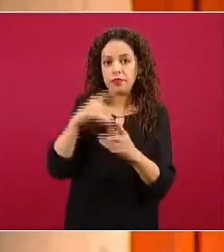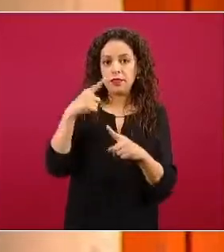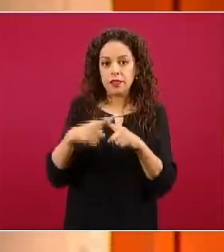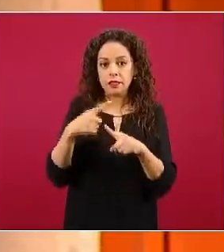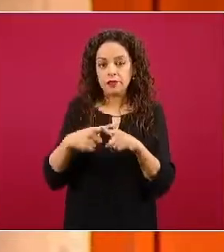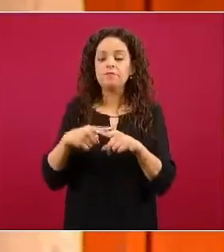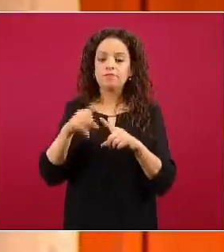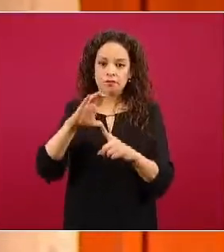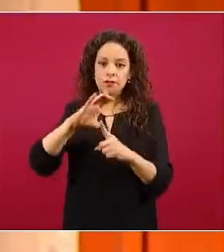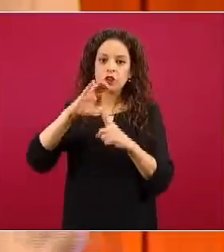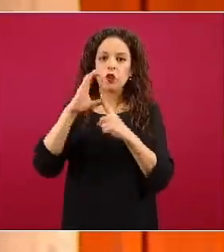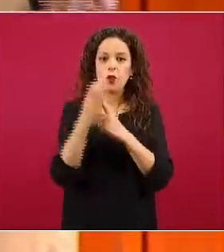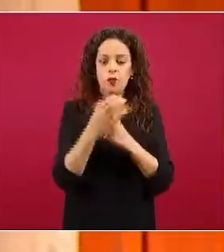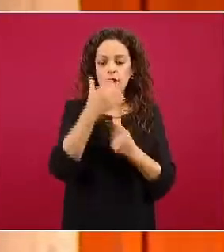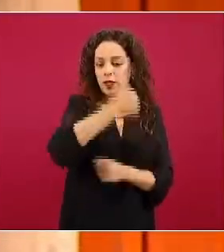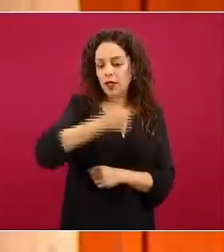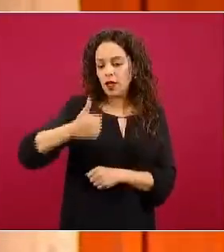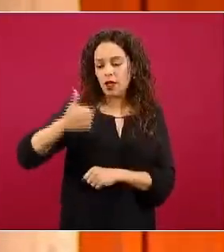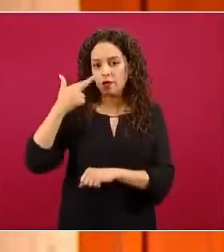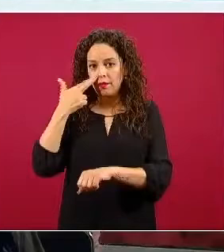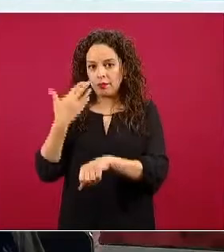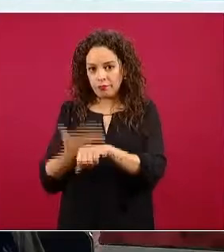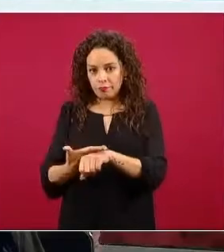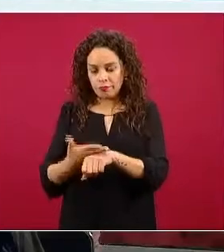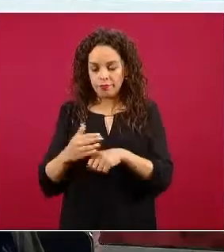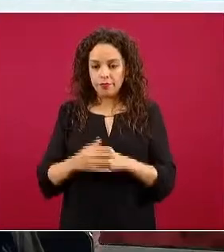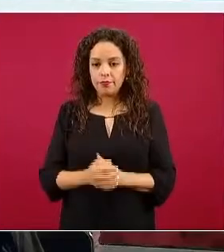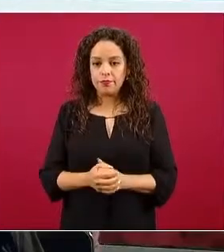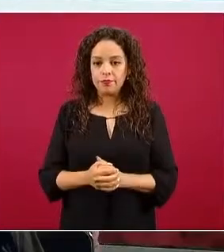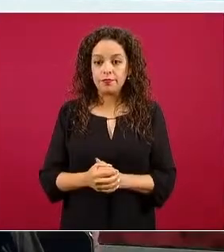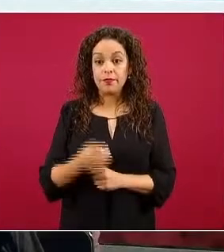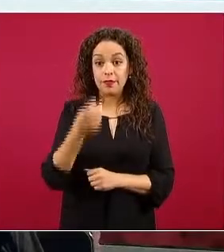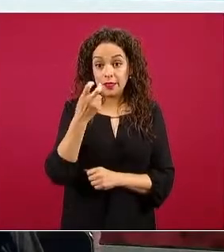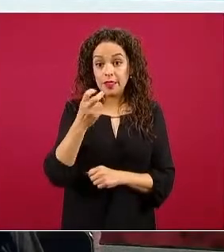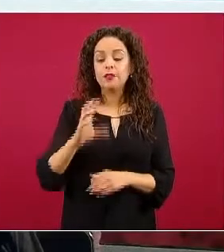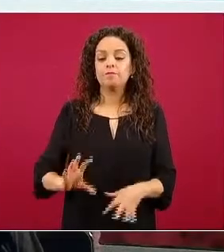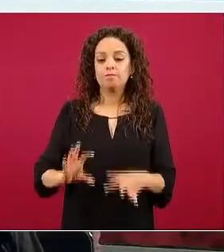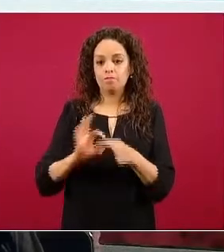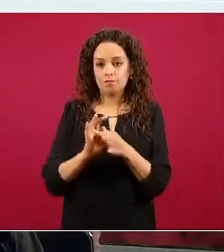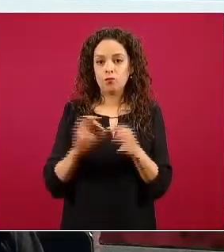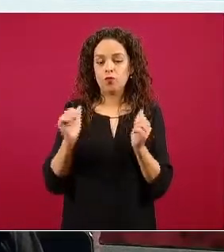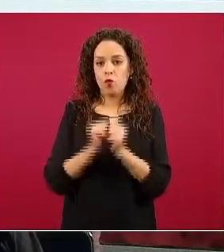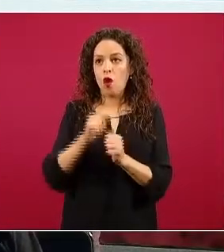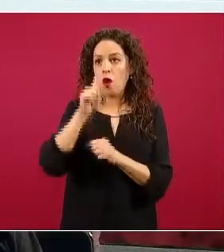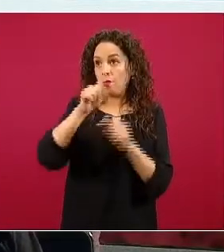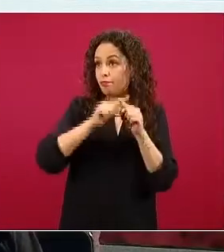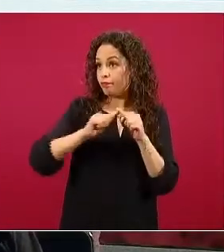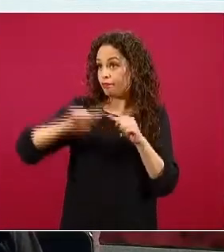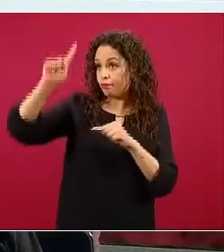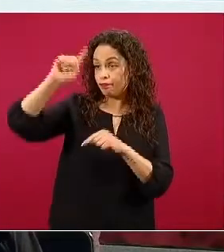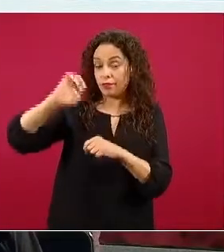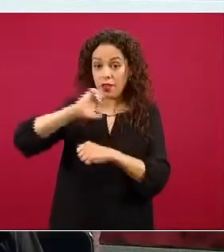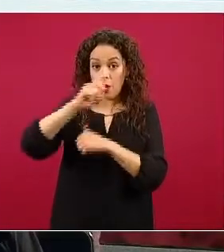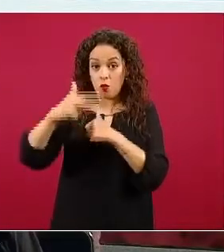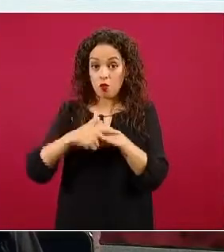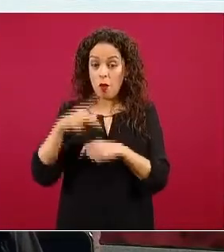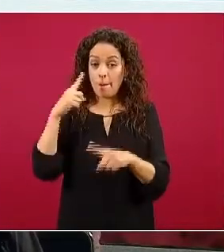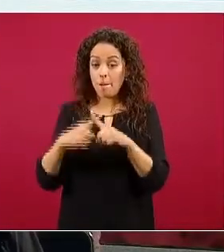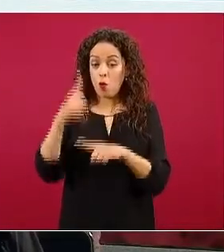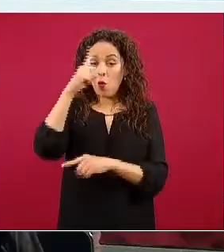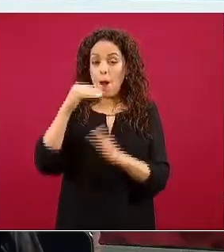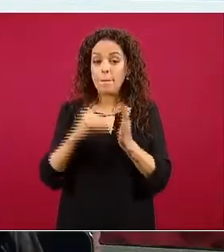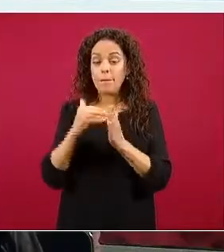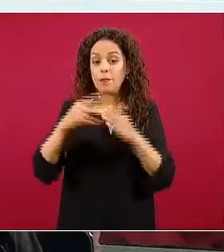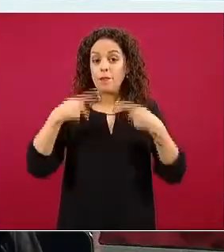los comités respectivos. Veamos cómo la curva epidémica de Europa por millón de habitantes bastante